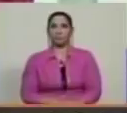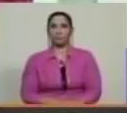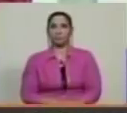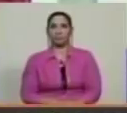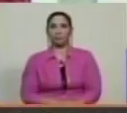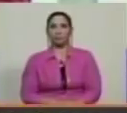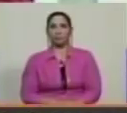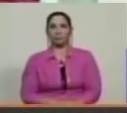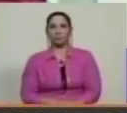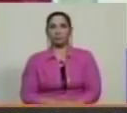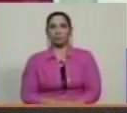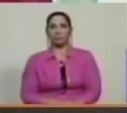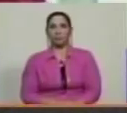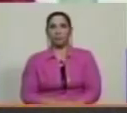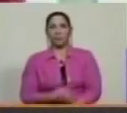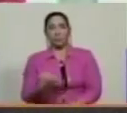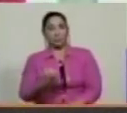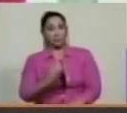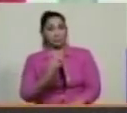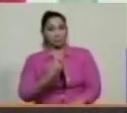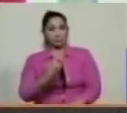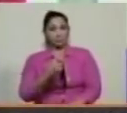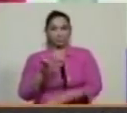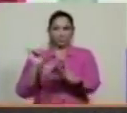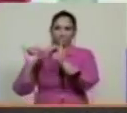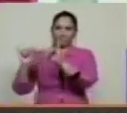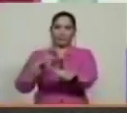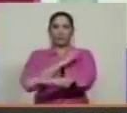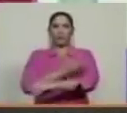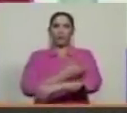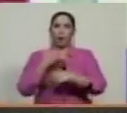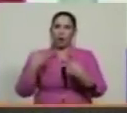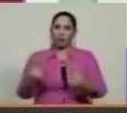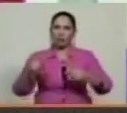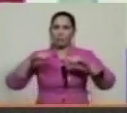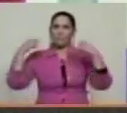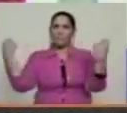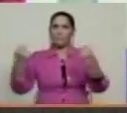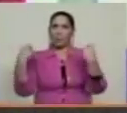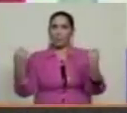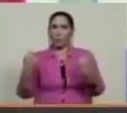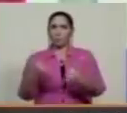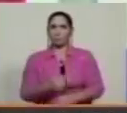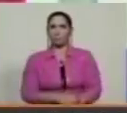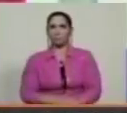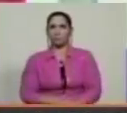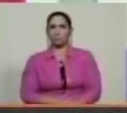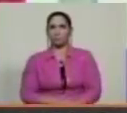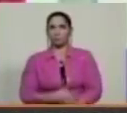Eso va a ocurrir solo por la propia inercia de la fuerza del poder, bueno, que está emergiendo.